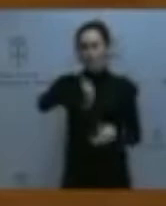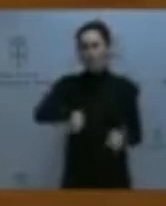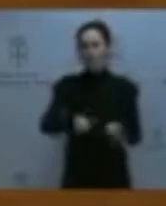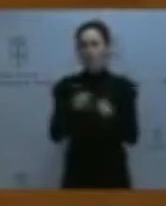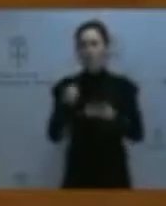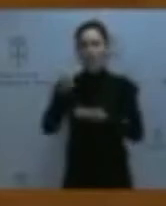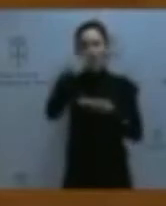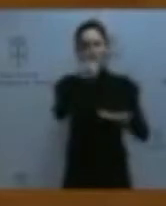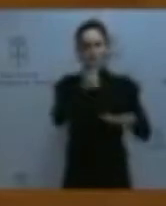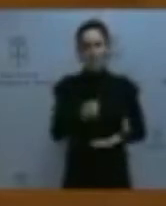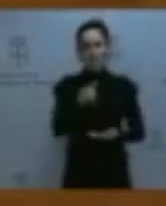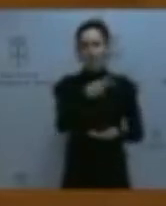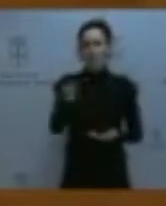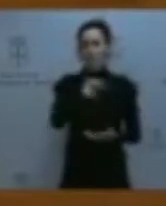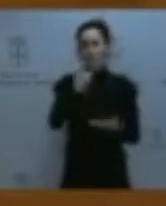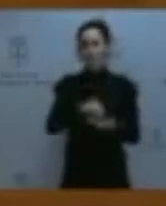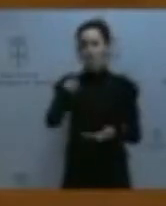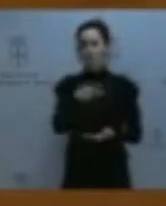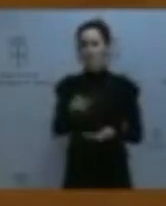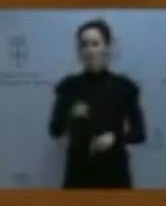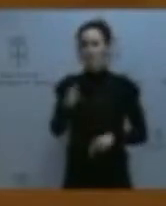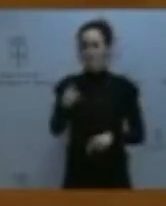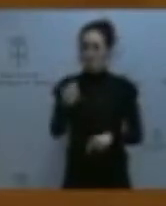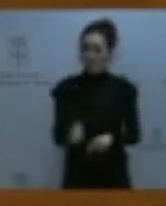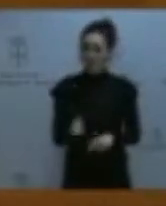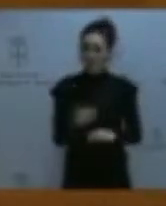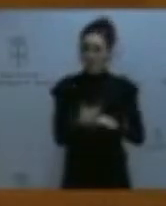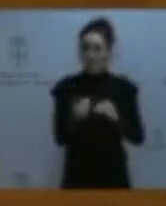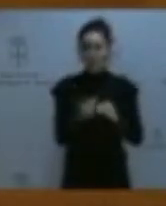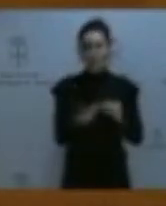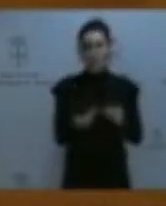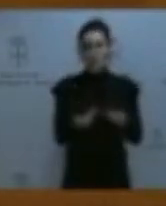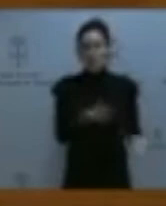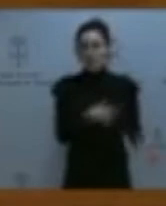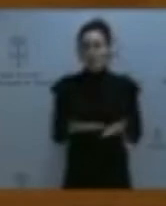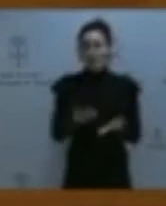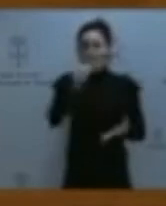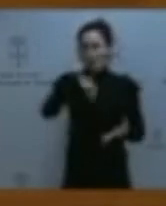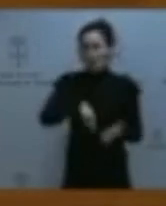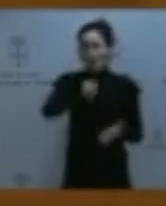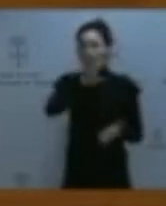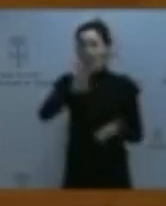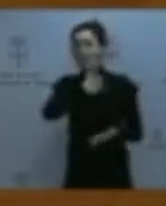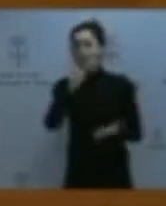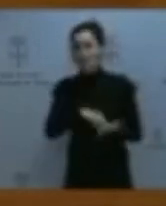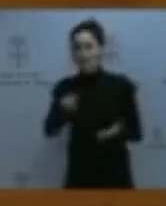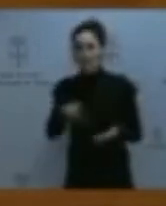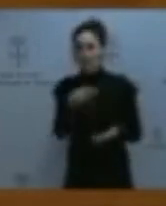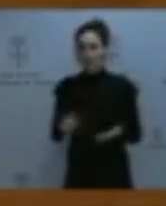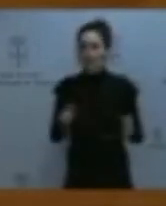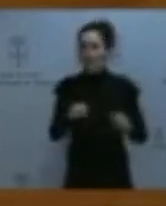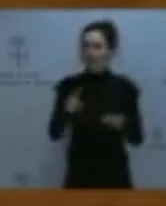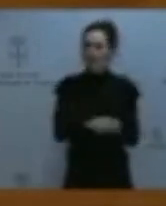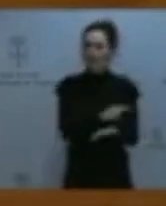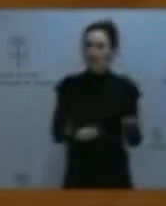encima de los 200.000 euros que le correspondan. Antes estaba el límite para esa exención en 150.000. Ya se elimina en